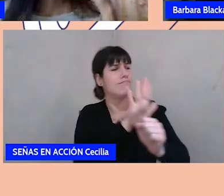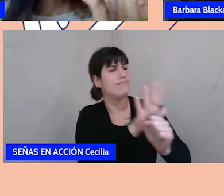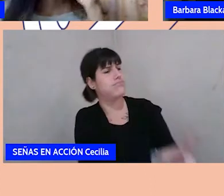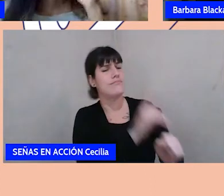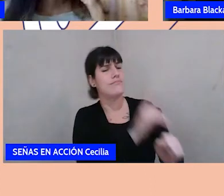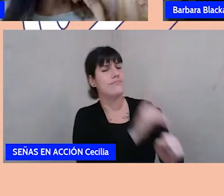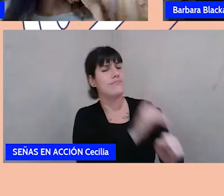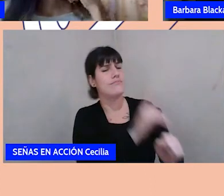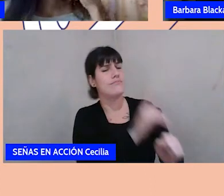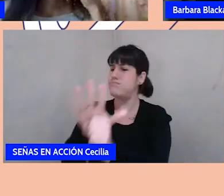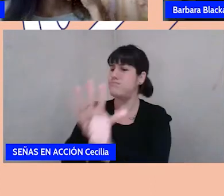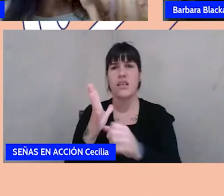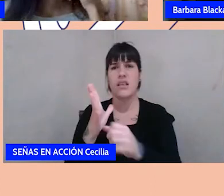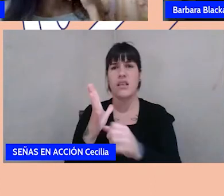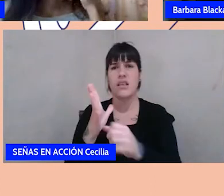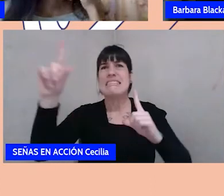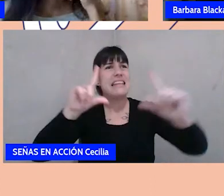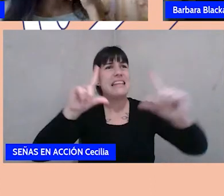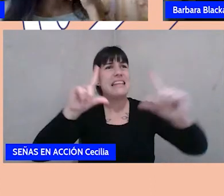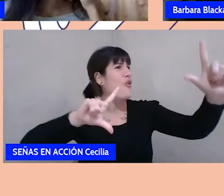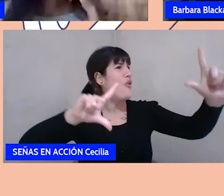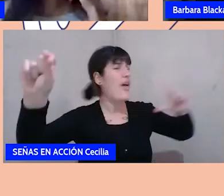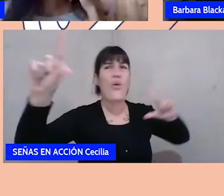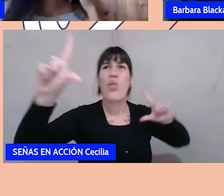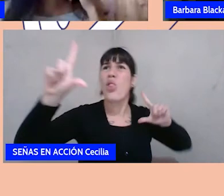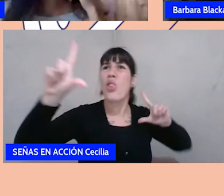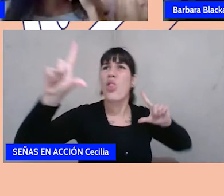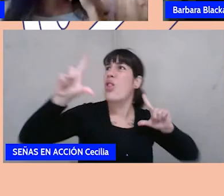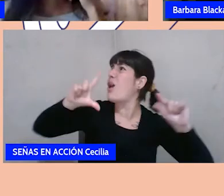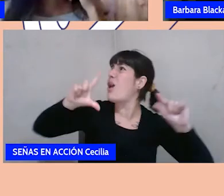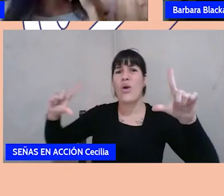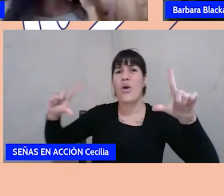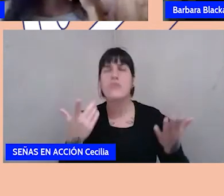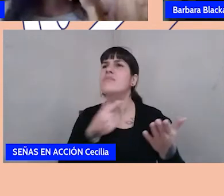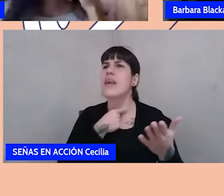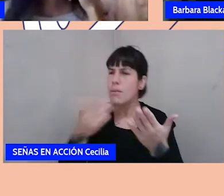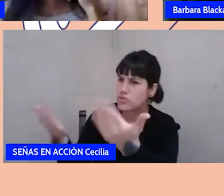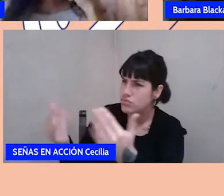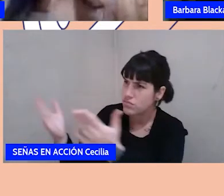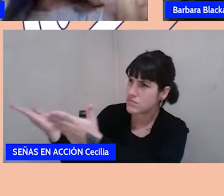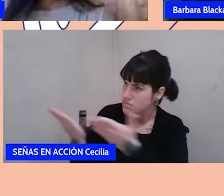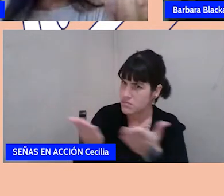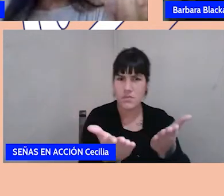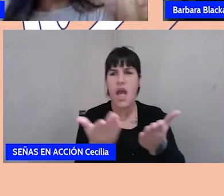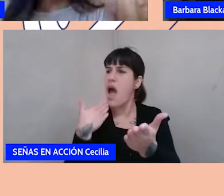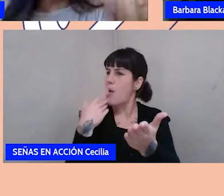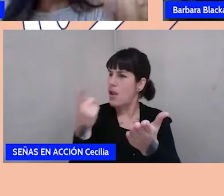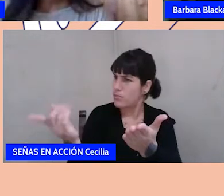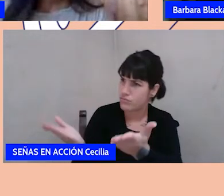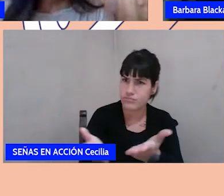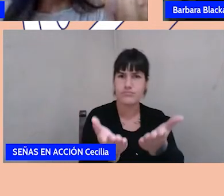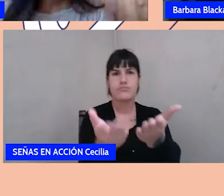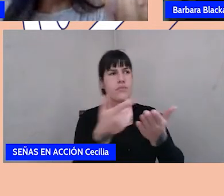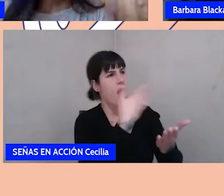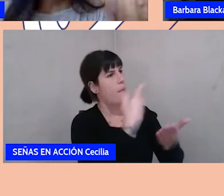en comunidades de las que poco se hablan, porque cabe mencionar que de pronto en estas como redes y comunidades de personas en tecnología,